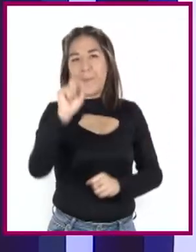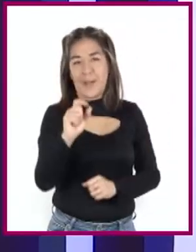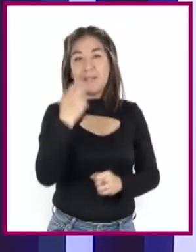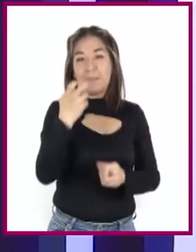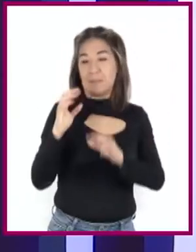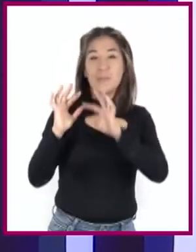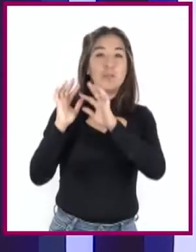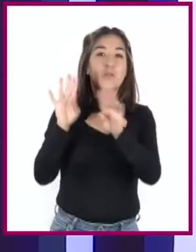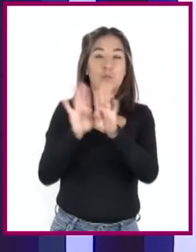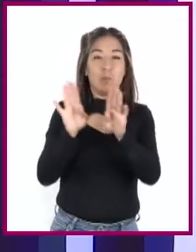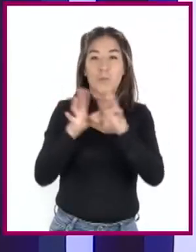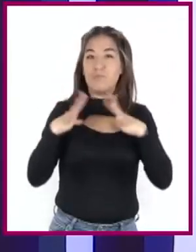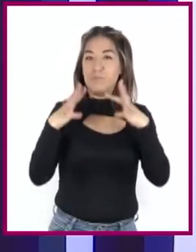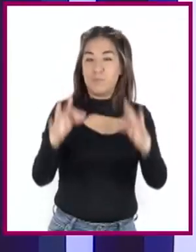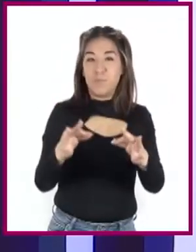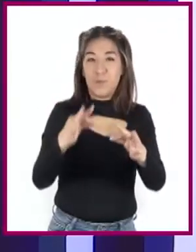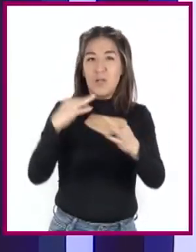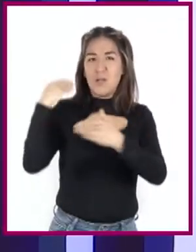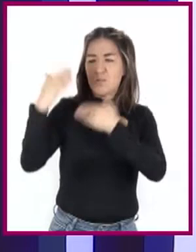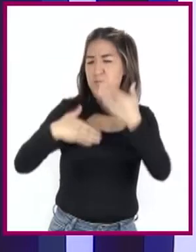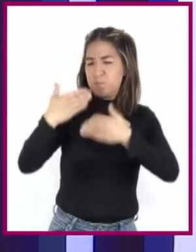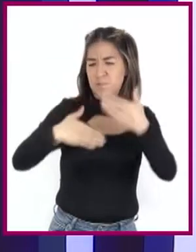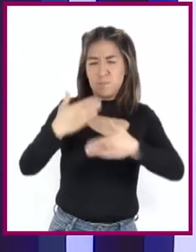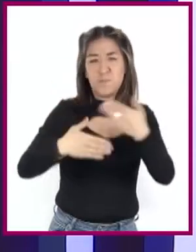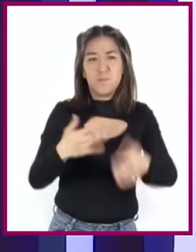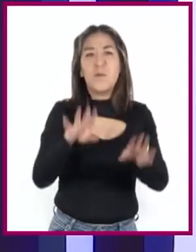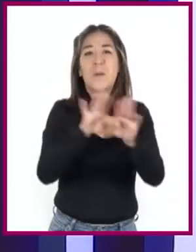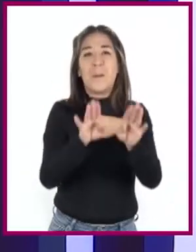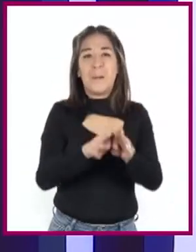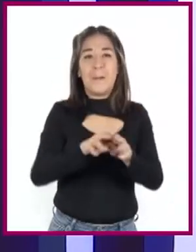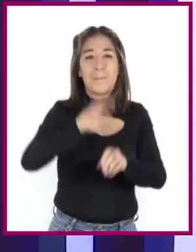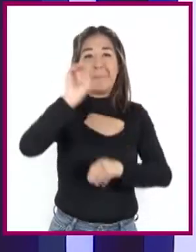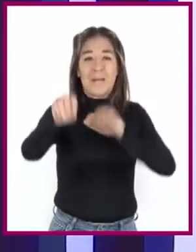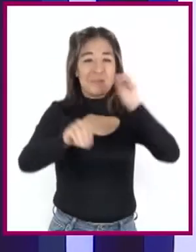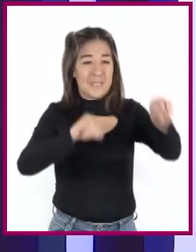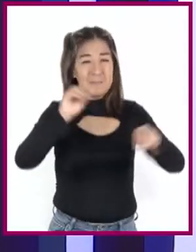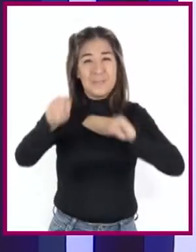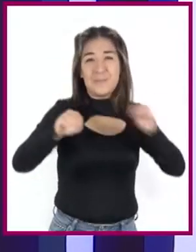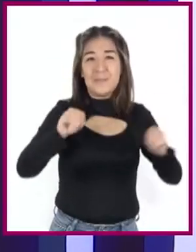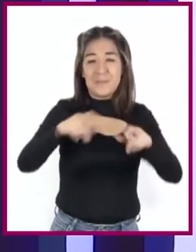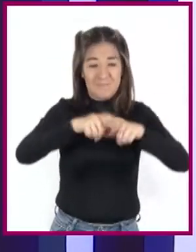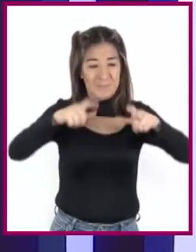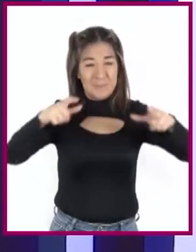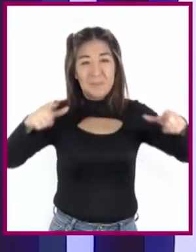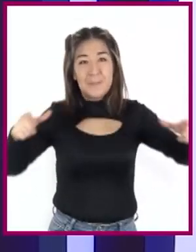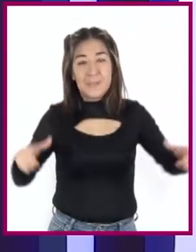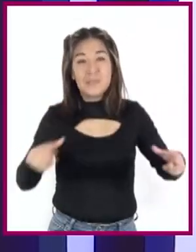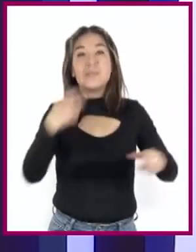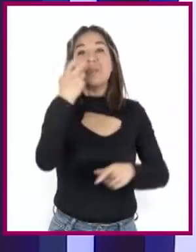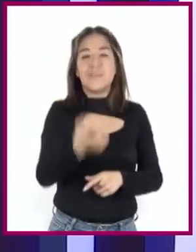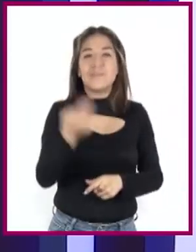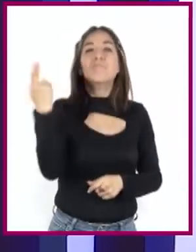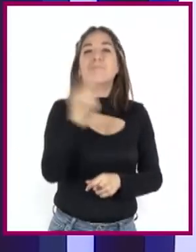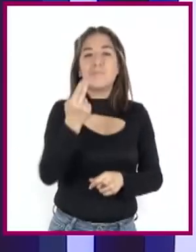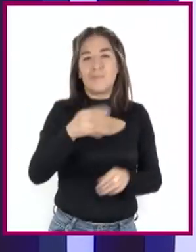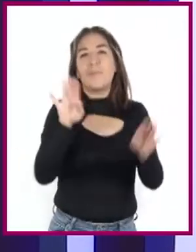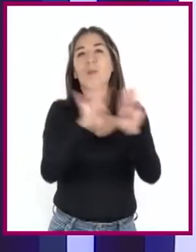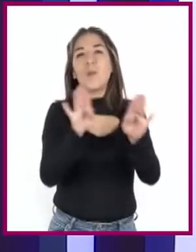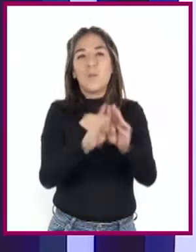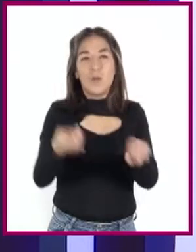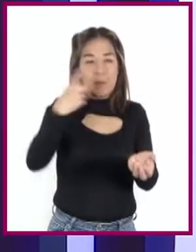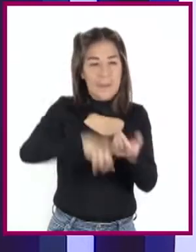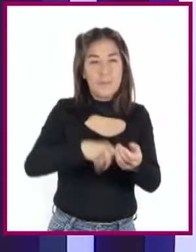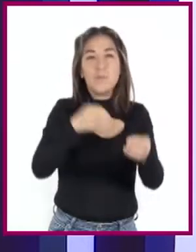distintas civilizaciones empezaron a extenderse por territorios cada vez mayores, fue necesario un sistema organizado